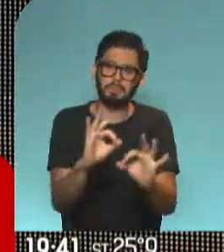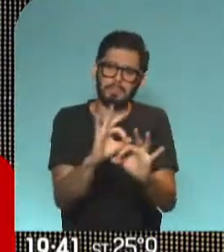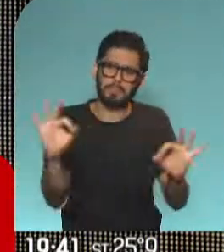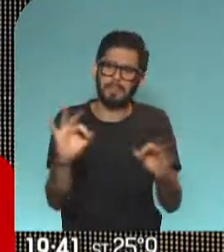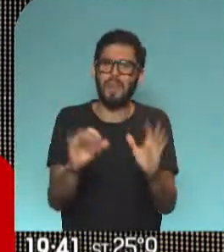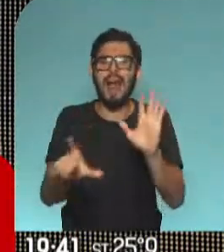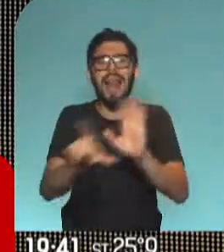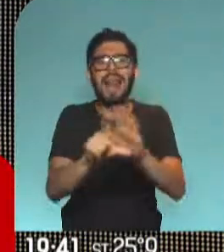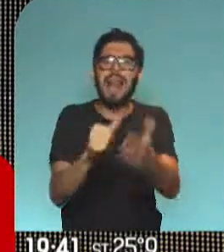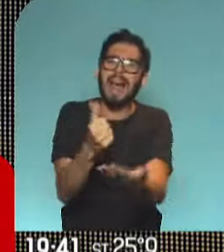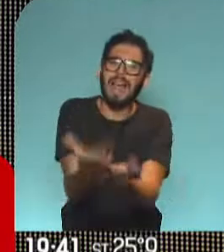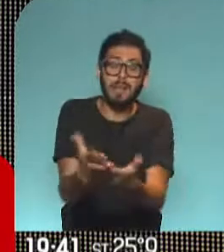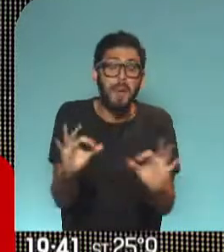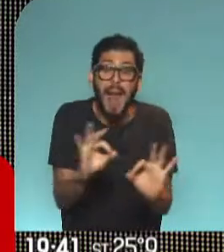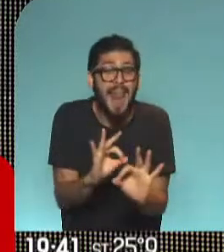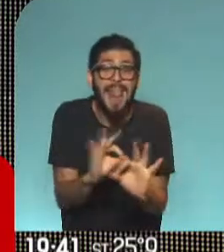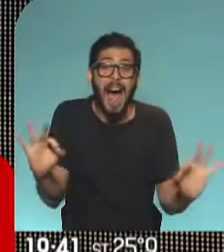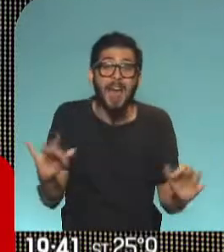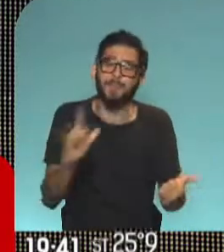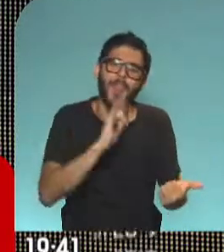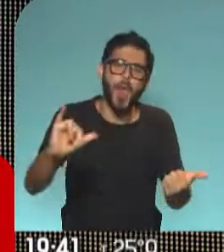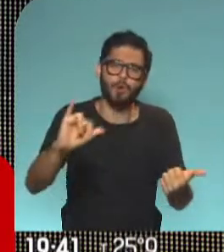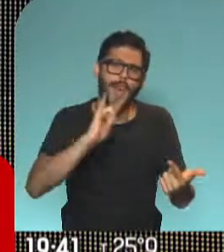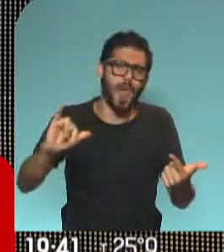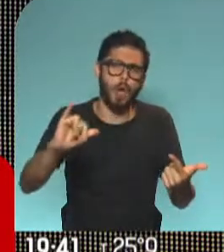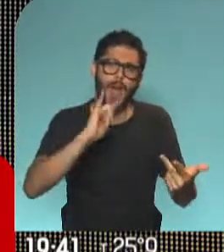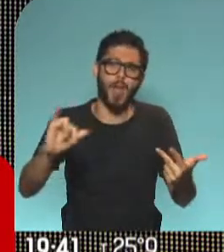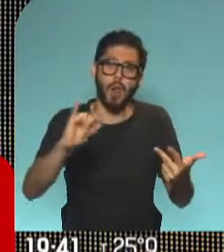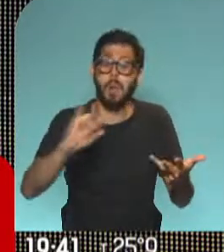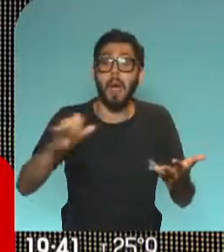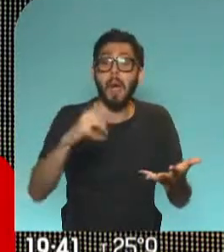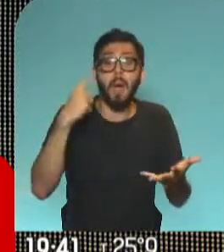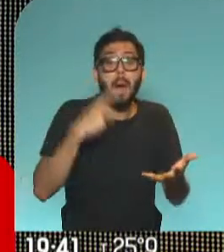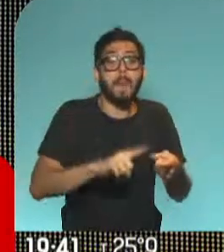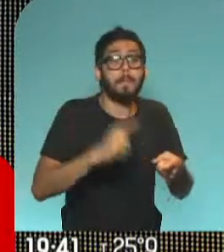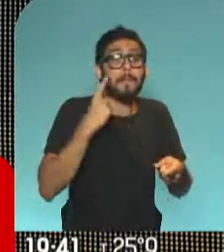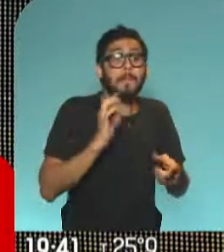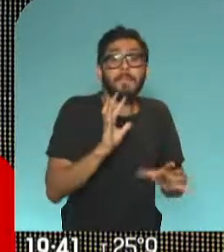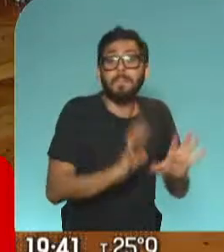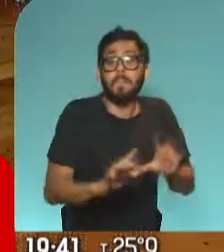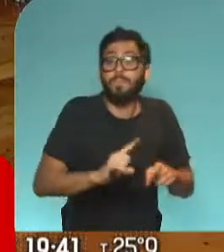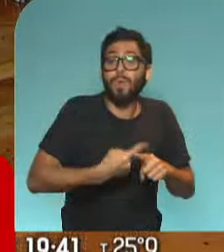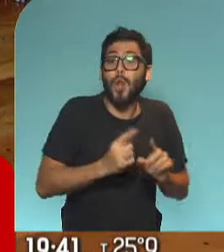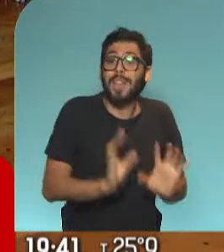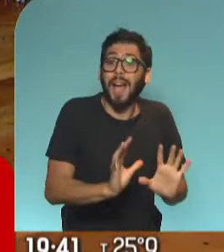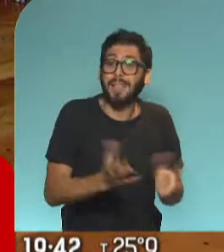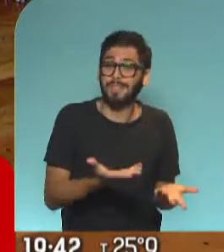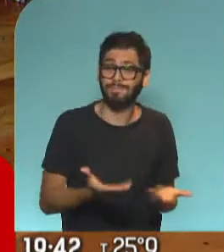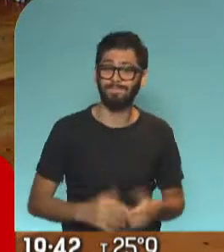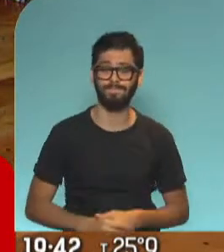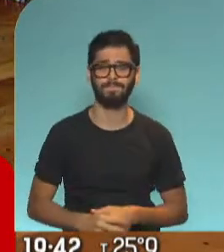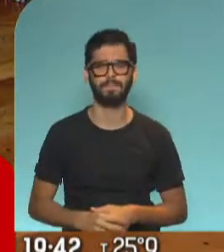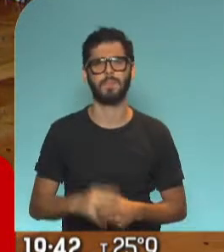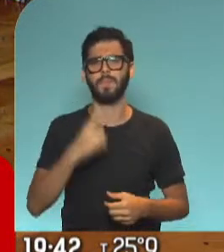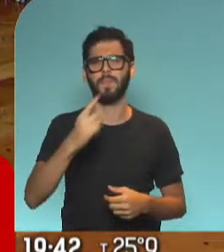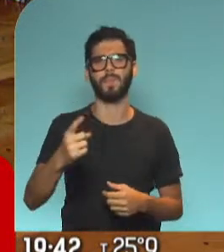ley, nada, es todo denuncia, denuncia, denuncia, y es su manera de hacer política. La campaña esa campaña para